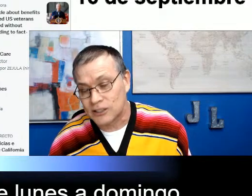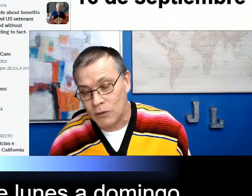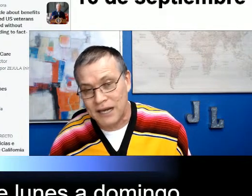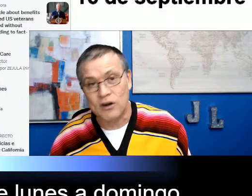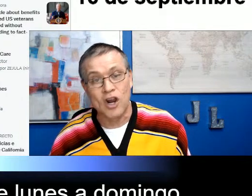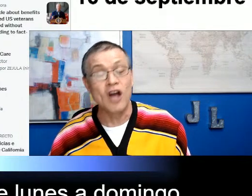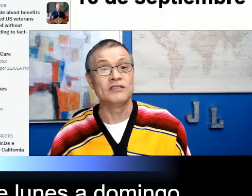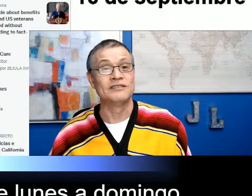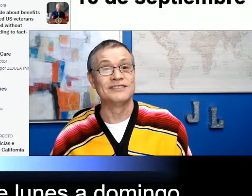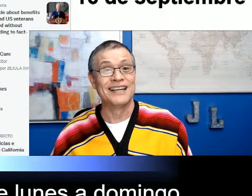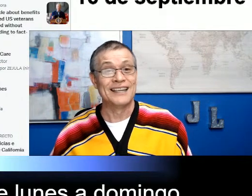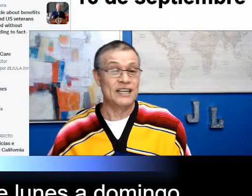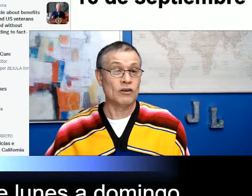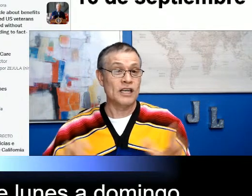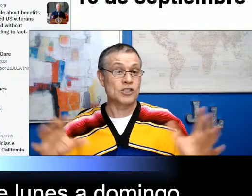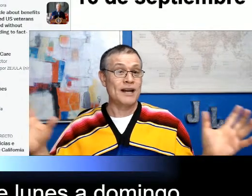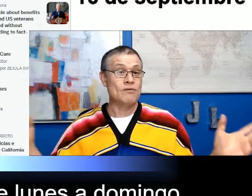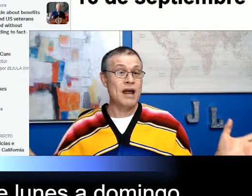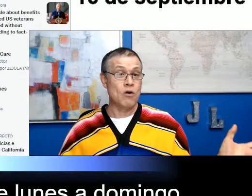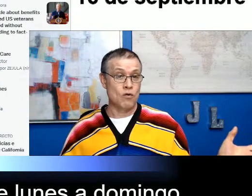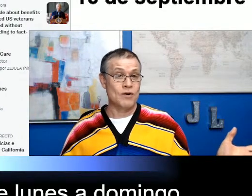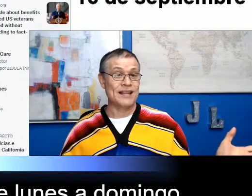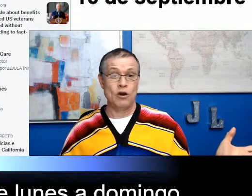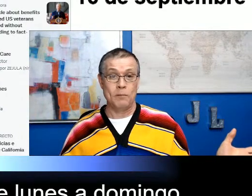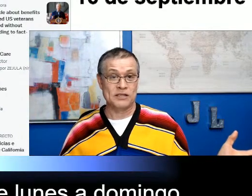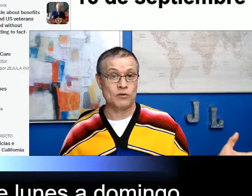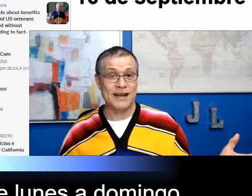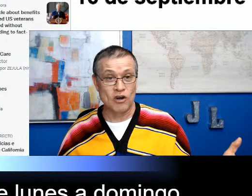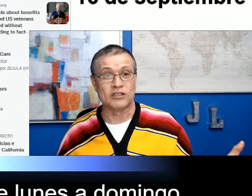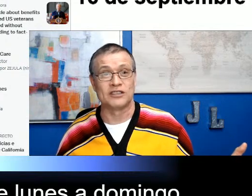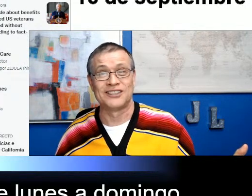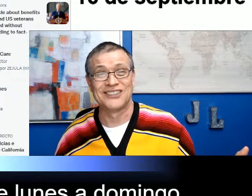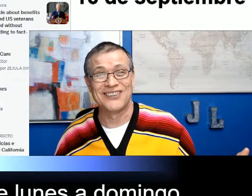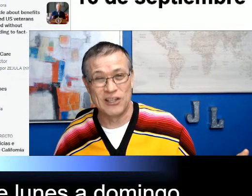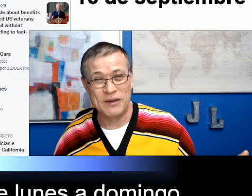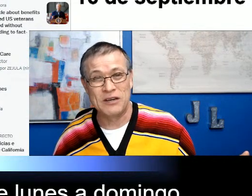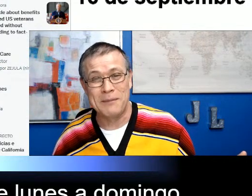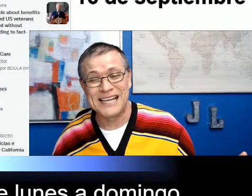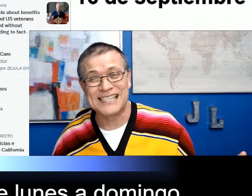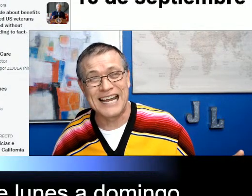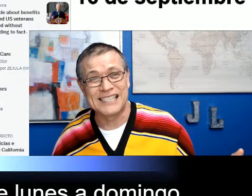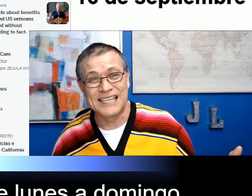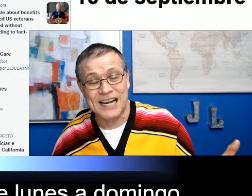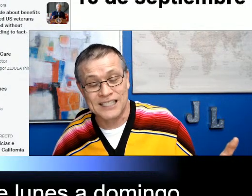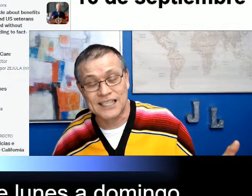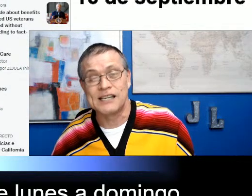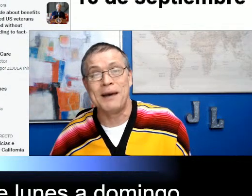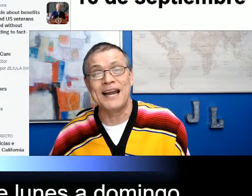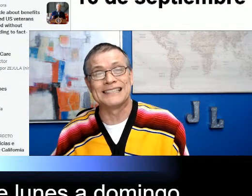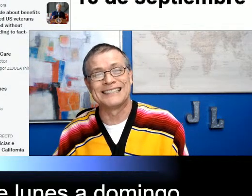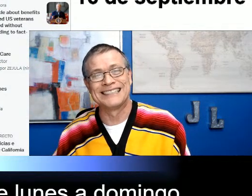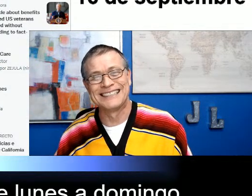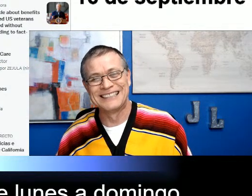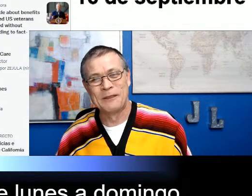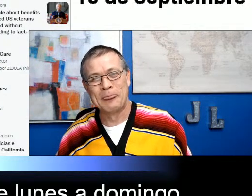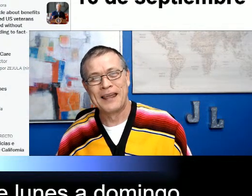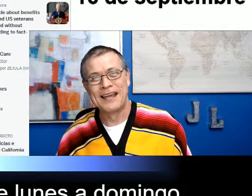la de Cristóbal Colón. Dijo que eso era una locura de López Obrador, cuando vino Abascal hace ya casi